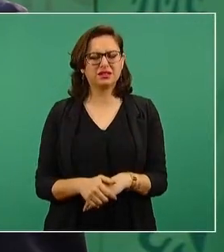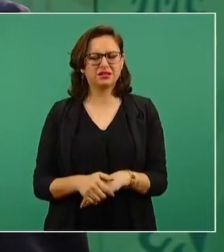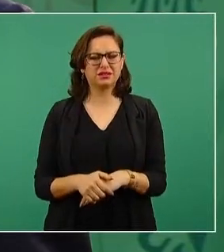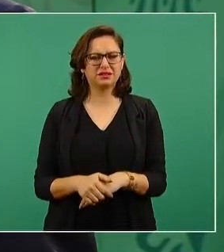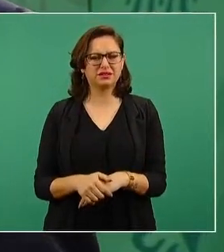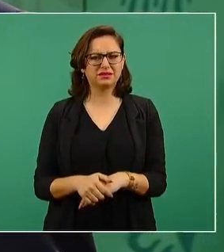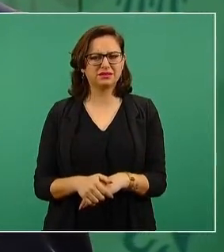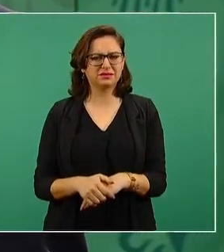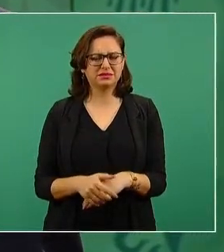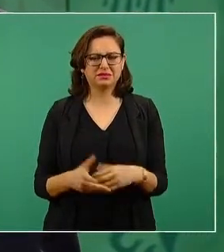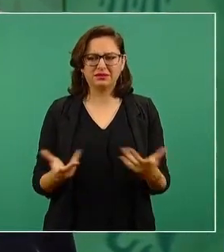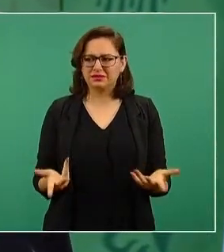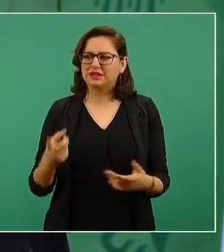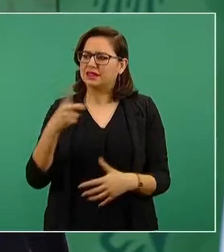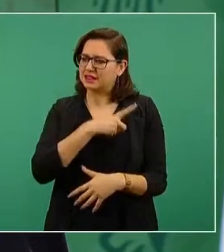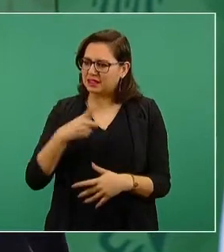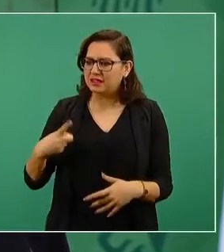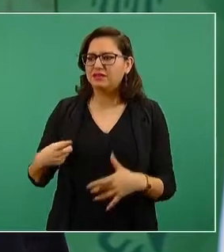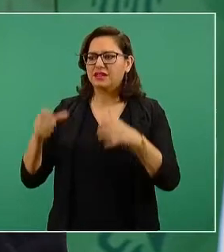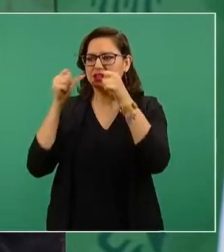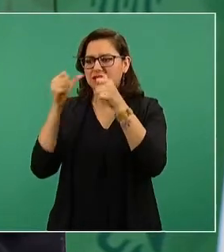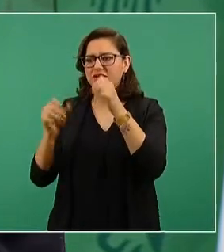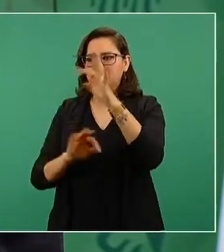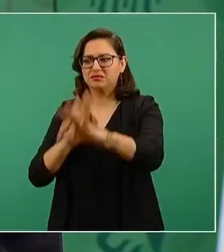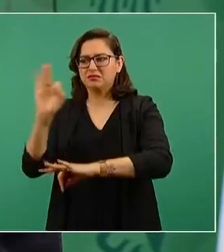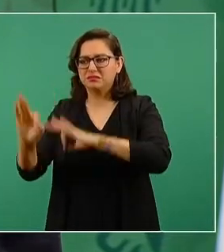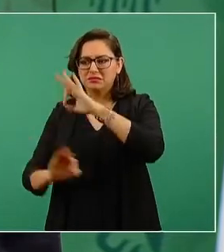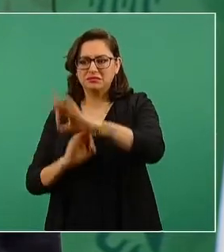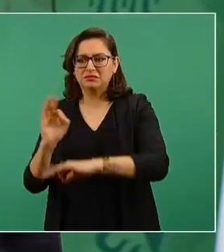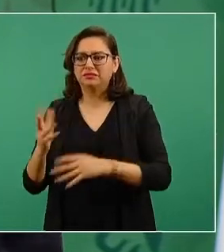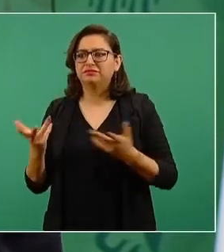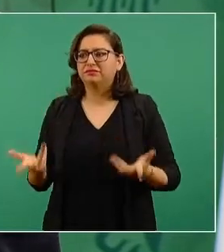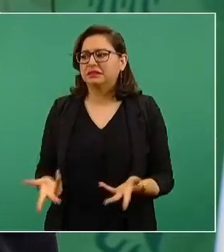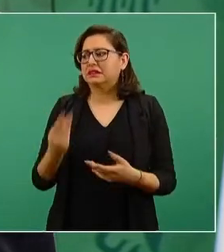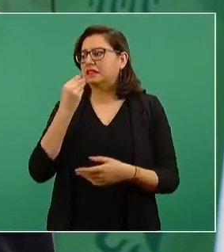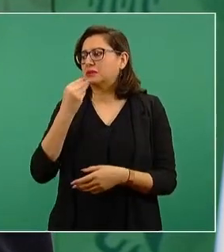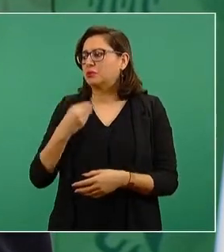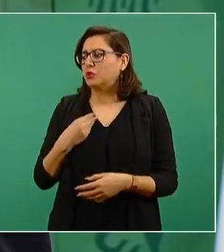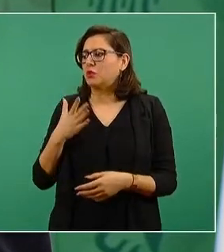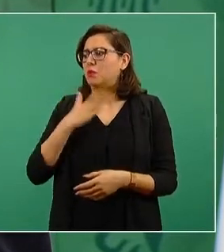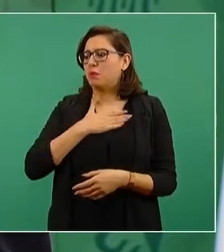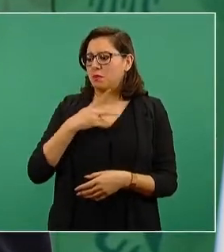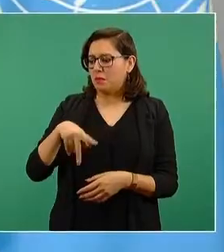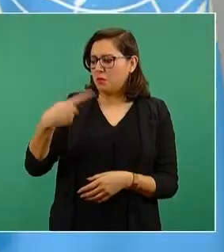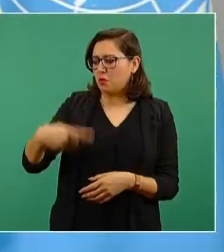Nadie sale de sus pueblos y abandona la familia